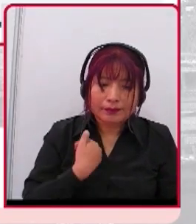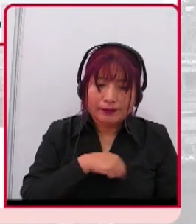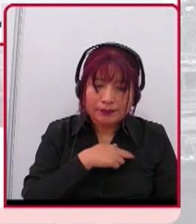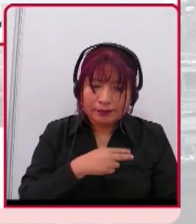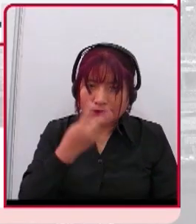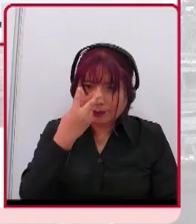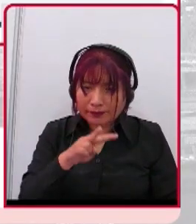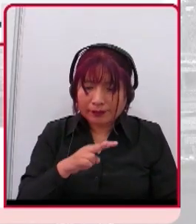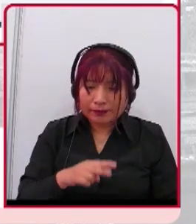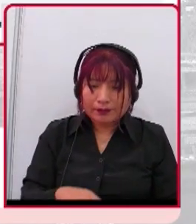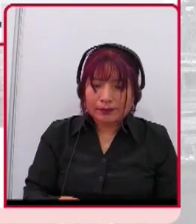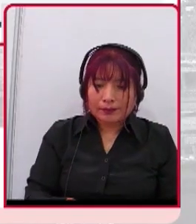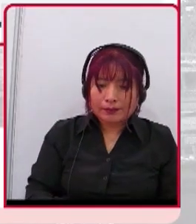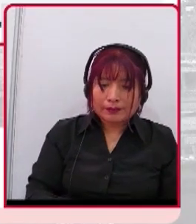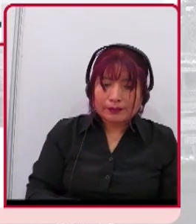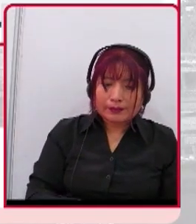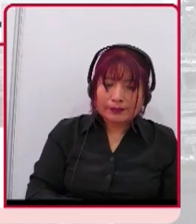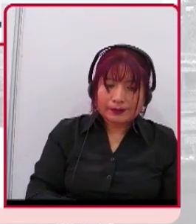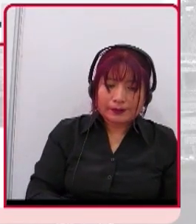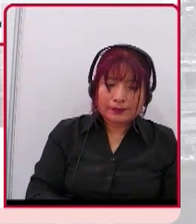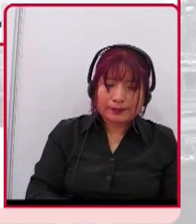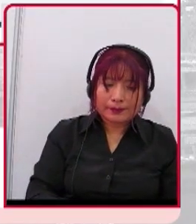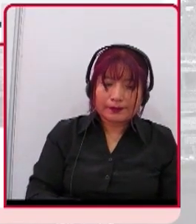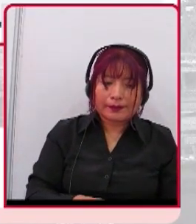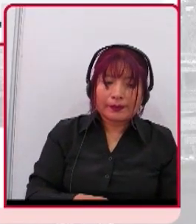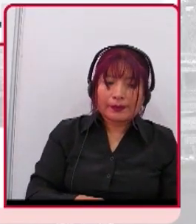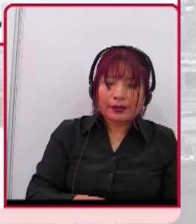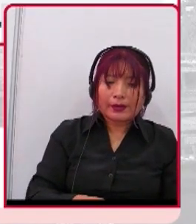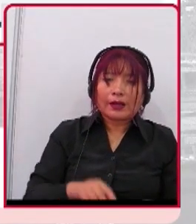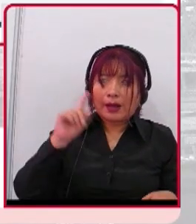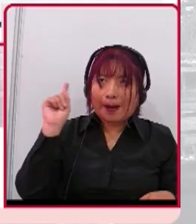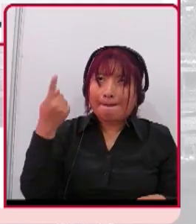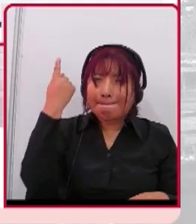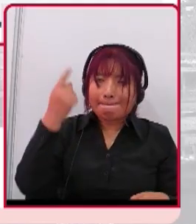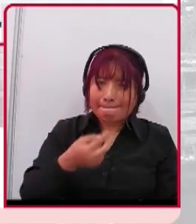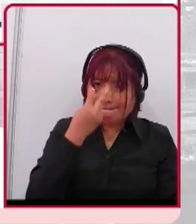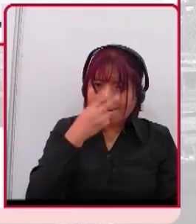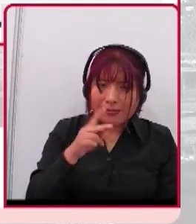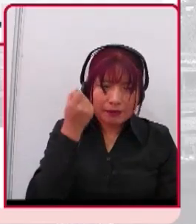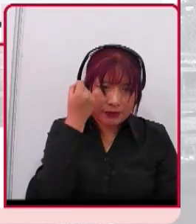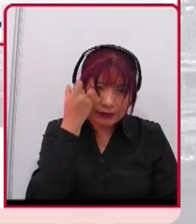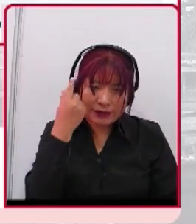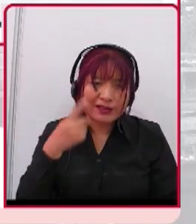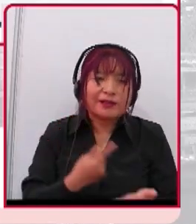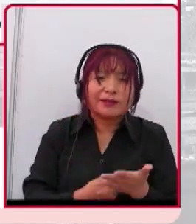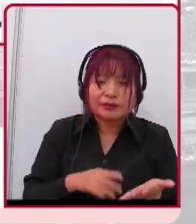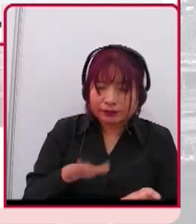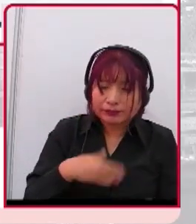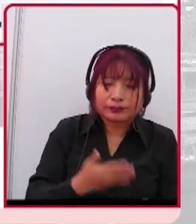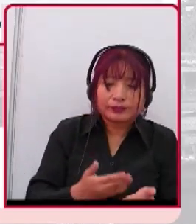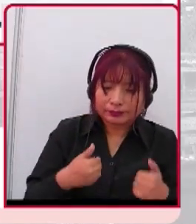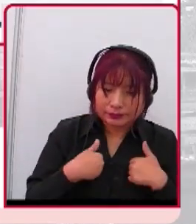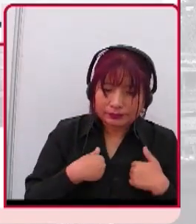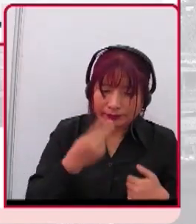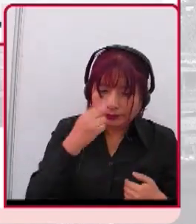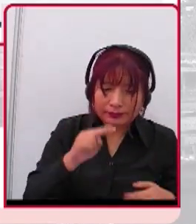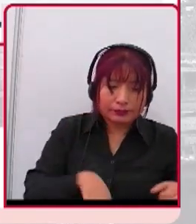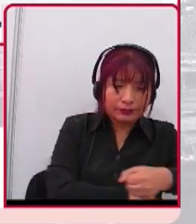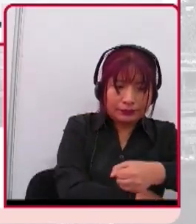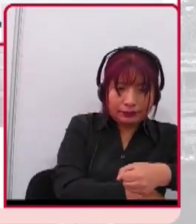Nosotros en la etapa del DMAIC definimos cuál era el problema y para nosotros era importante trazarnos una línea